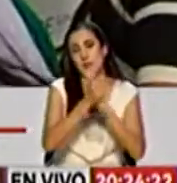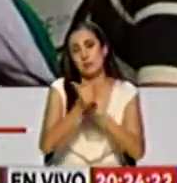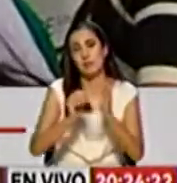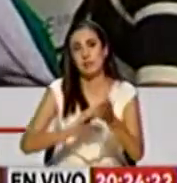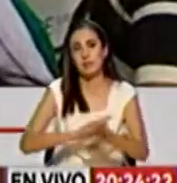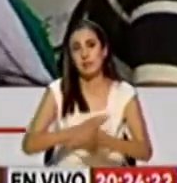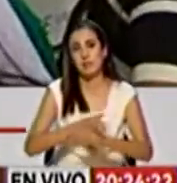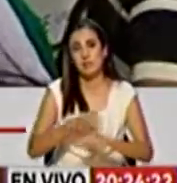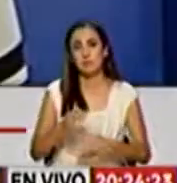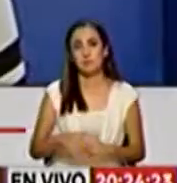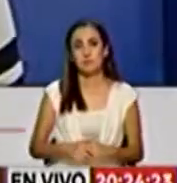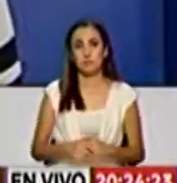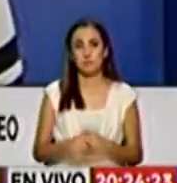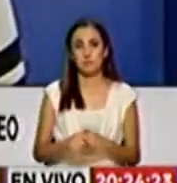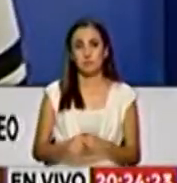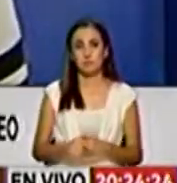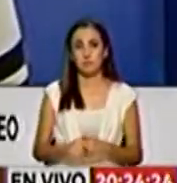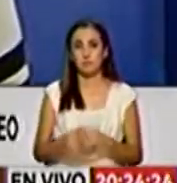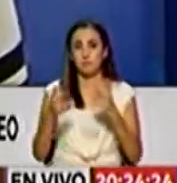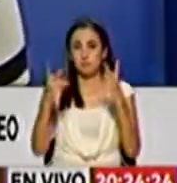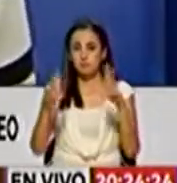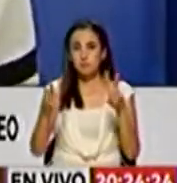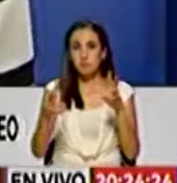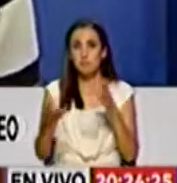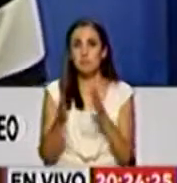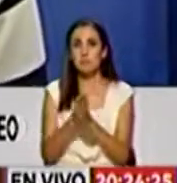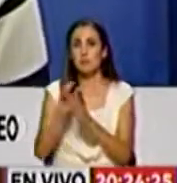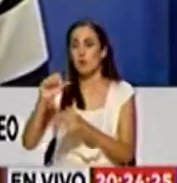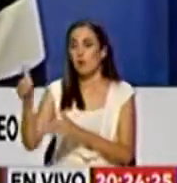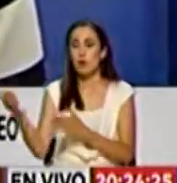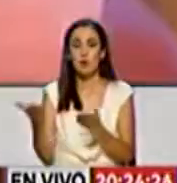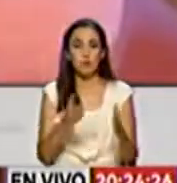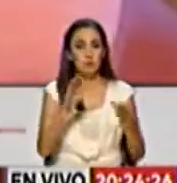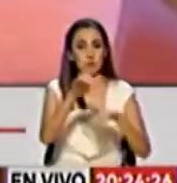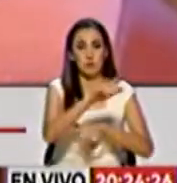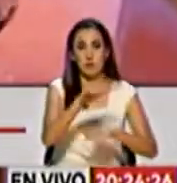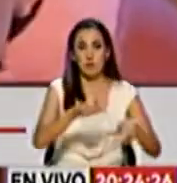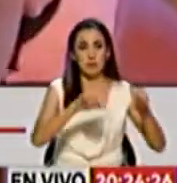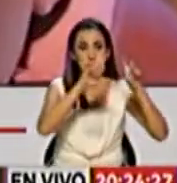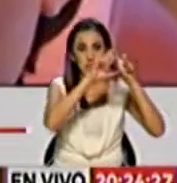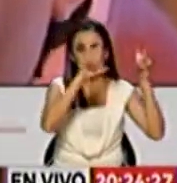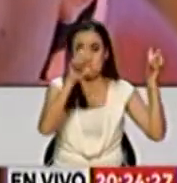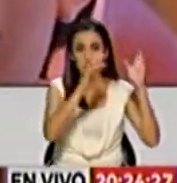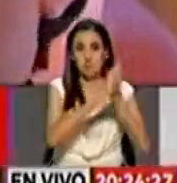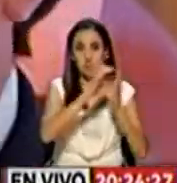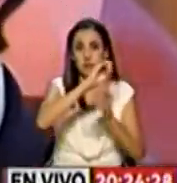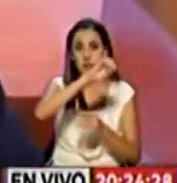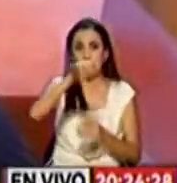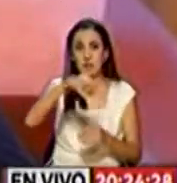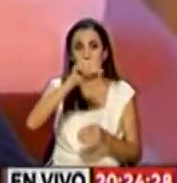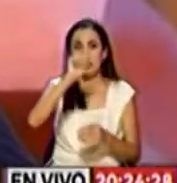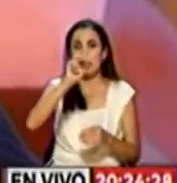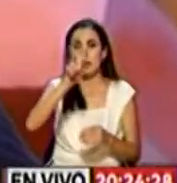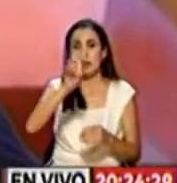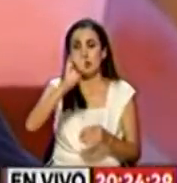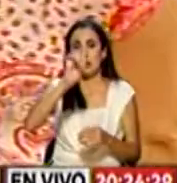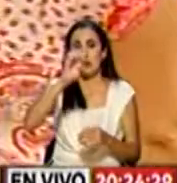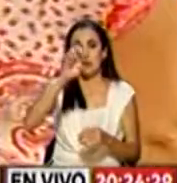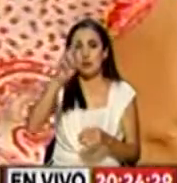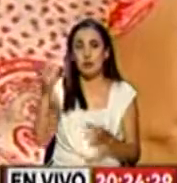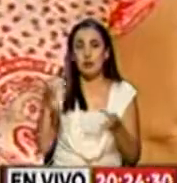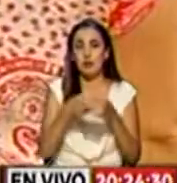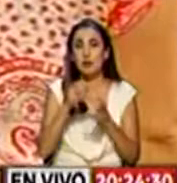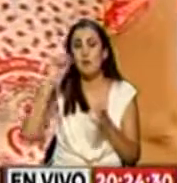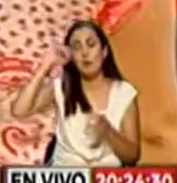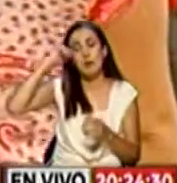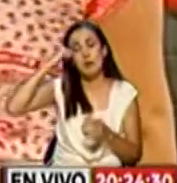ser contratados en la empresa. También reclutar personal para otras áreas de la compañía. Javier Sandoval, director regional de esta cartera de Estado, recordó que